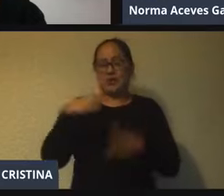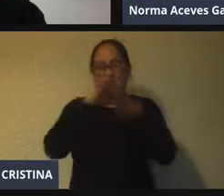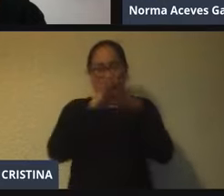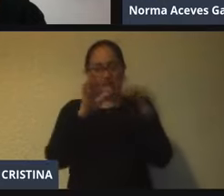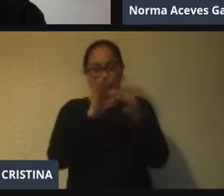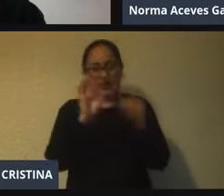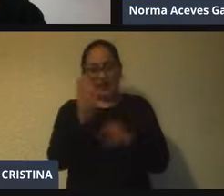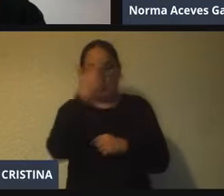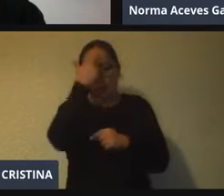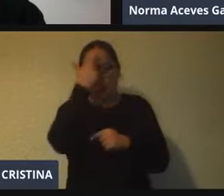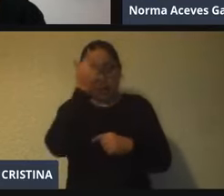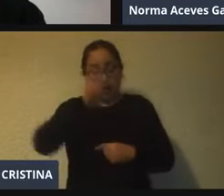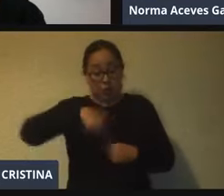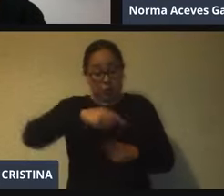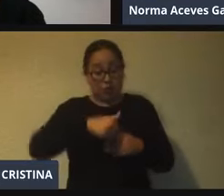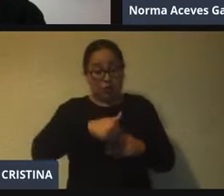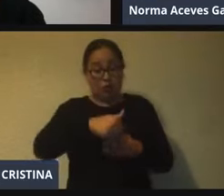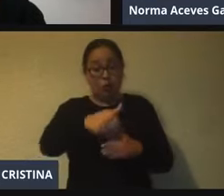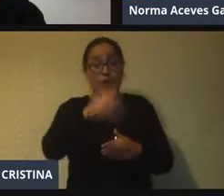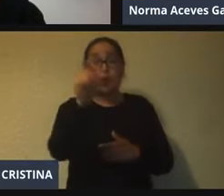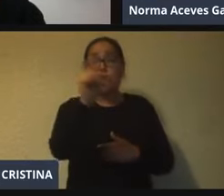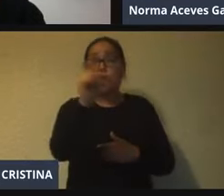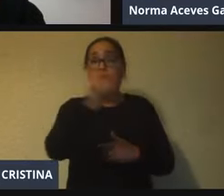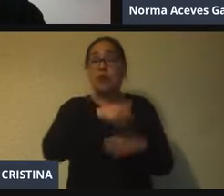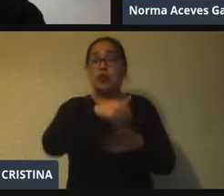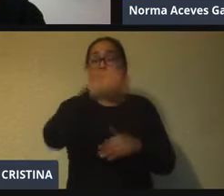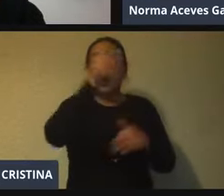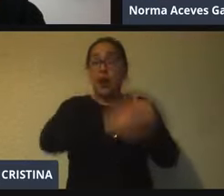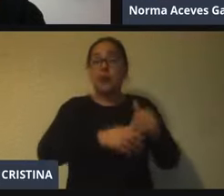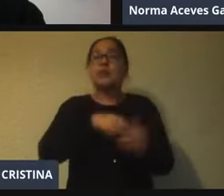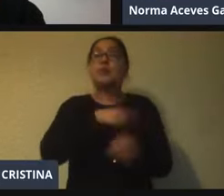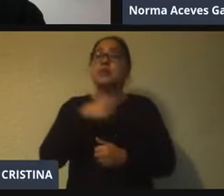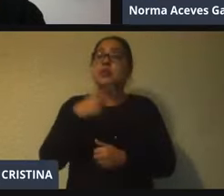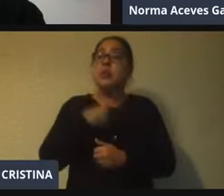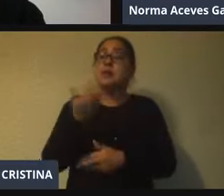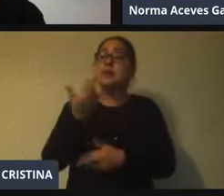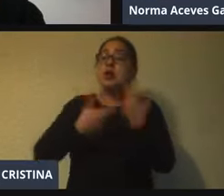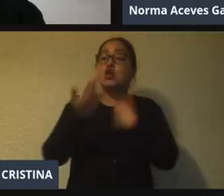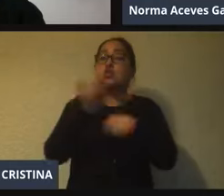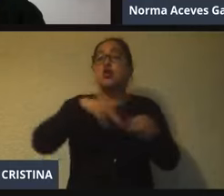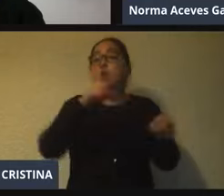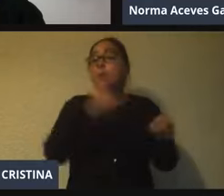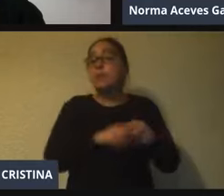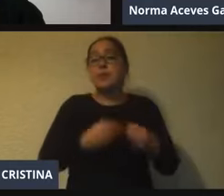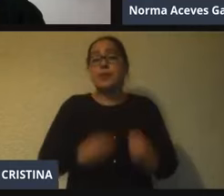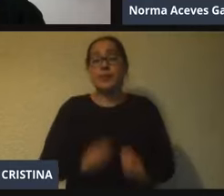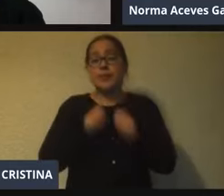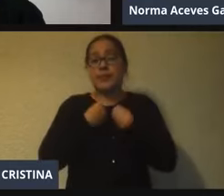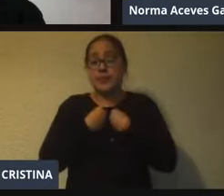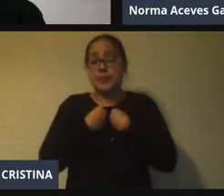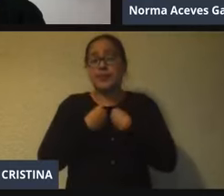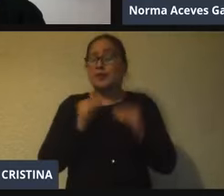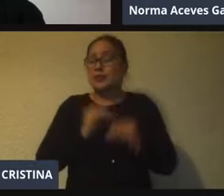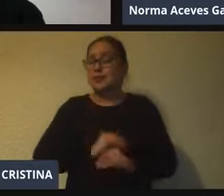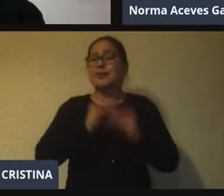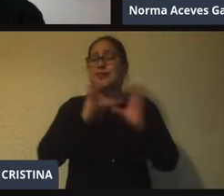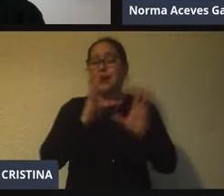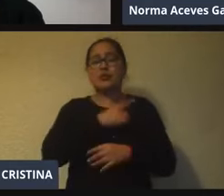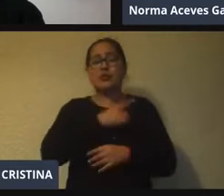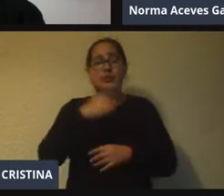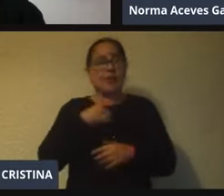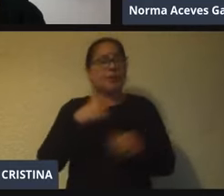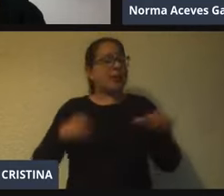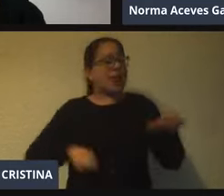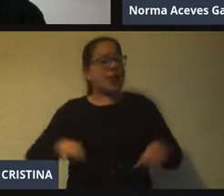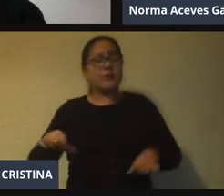a la rutina. No sabemos si a la misma rutina, pero lo cierto es que vamos a regresar a el desayuno,